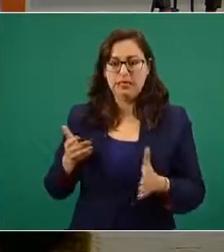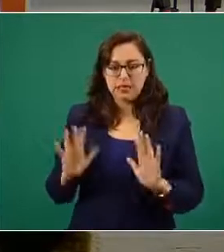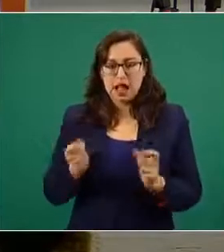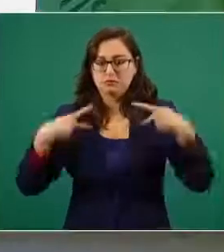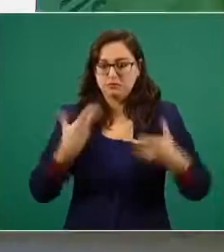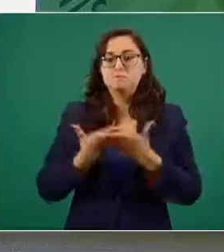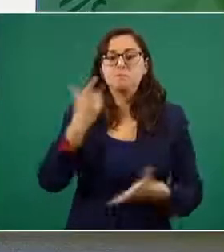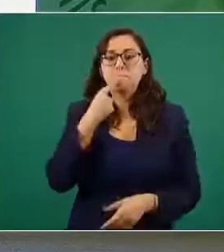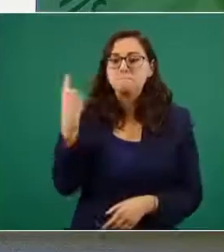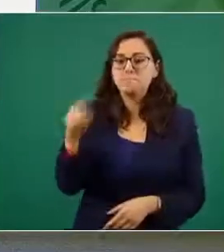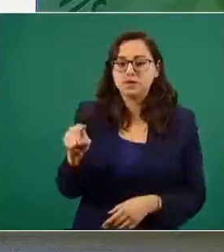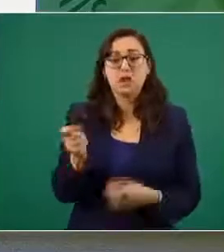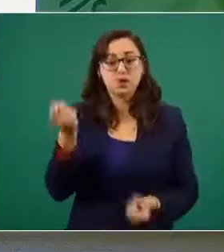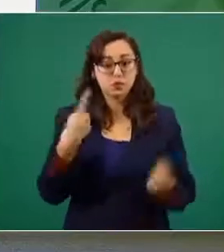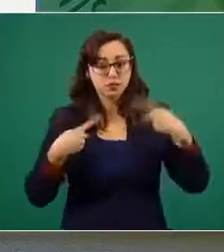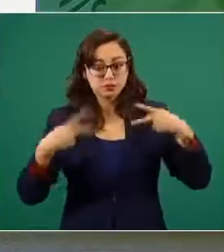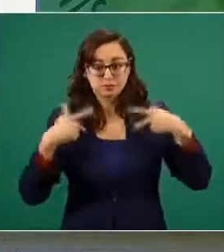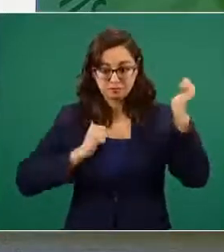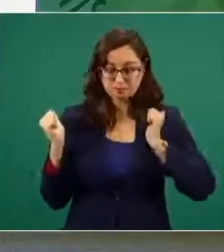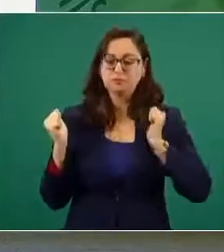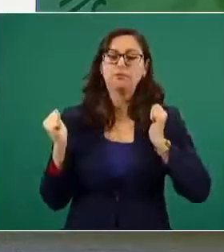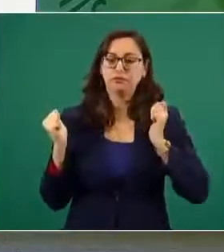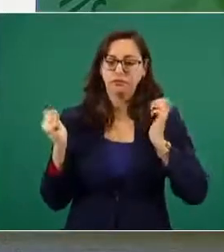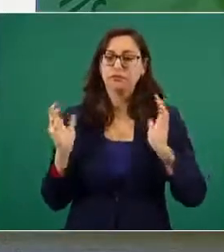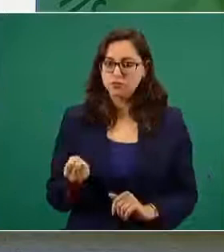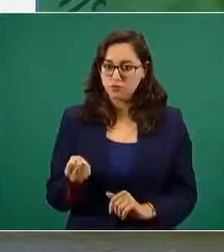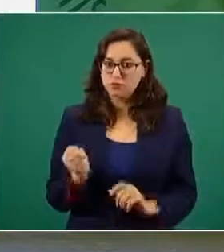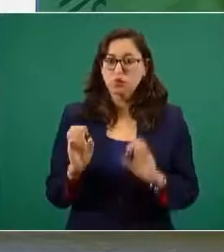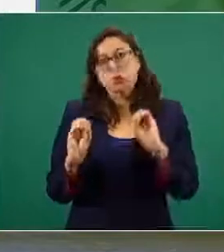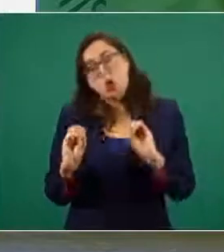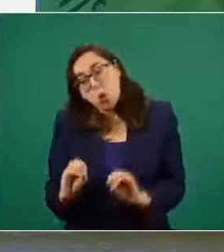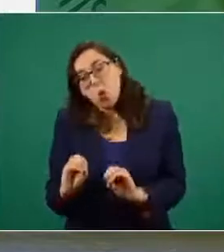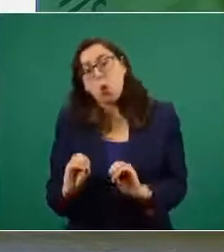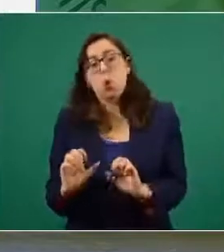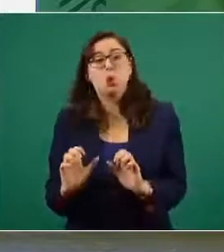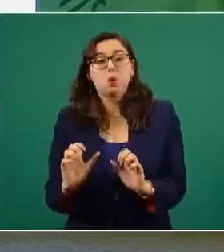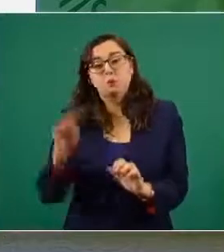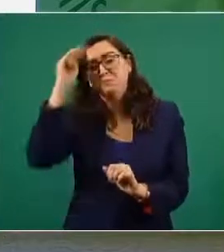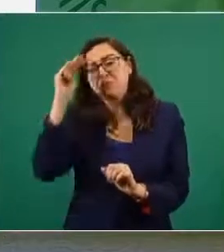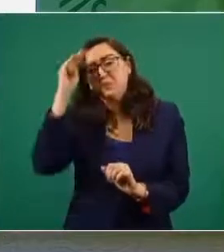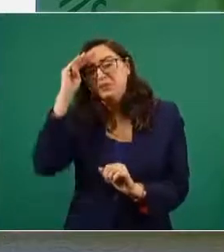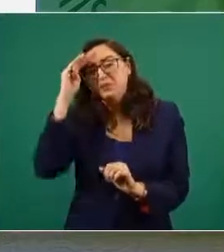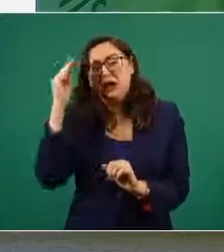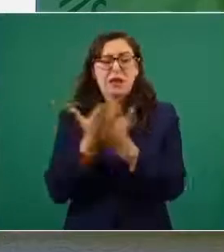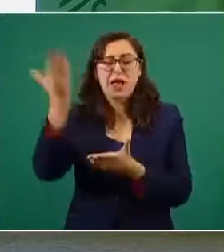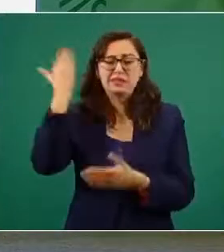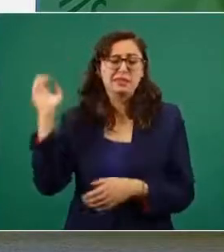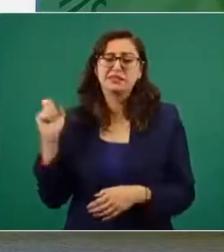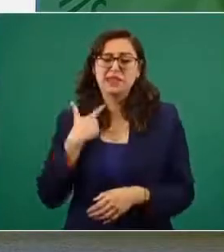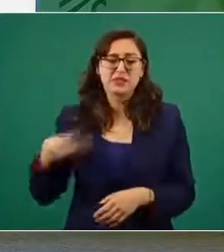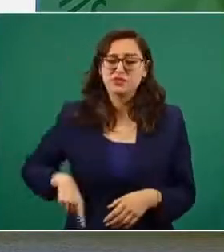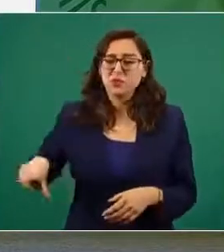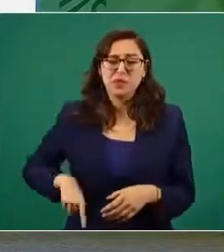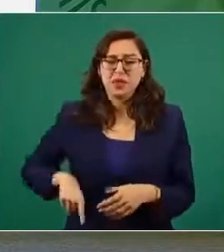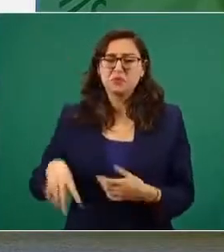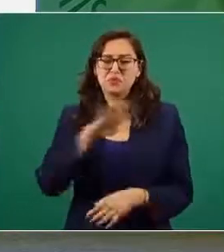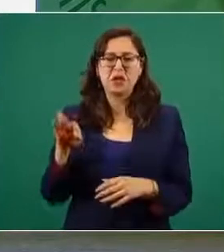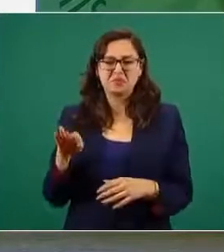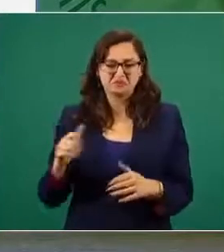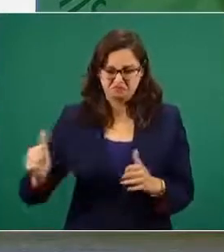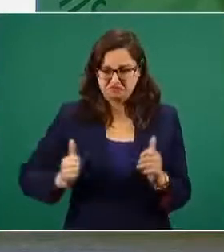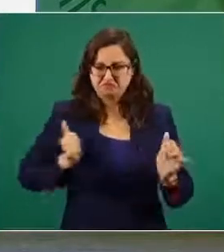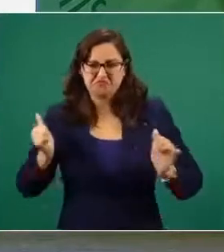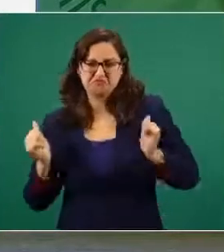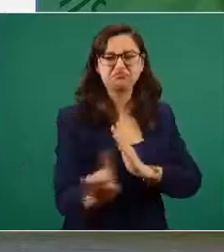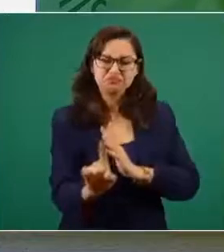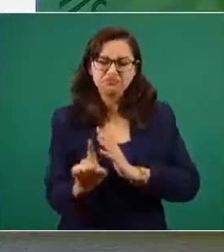de gente que se ha aprovechado o que pensó de que es igual que en otros tiempos, ¿no? Que se pueden saltar la fila y que